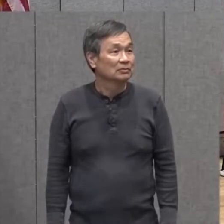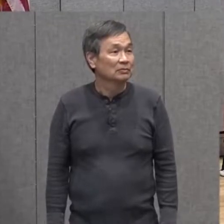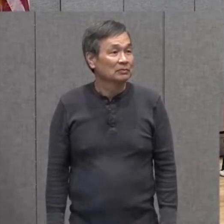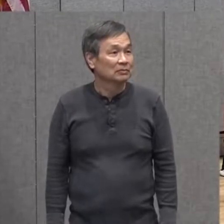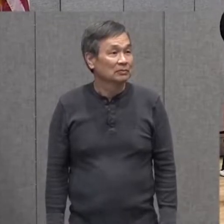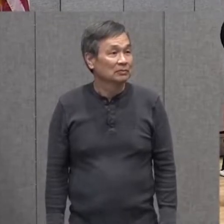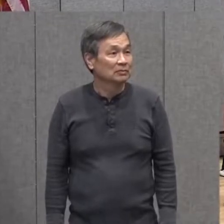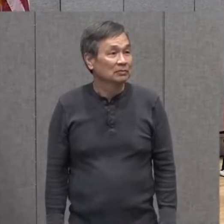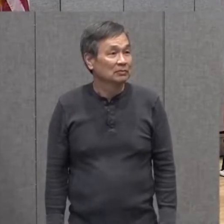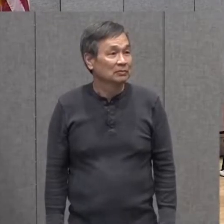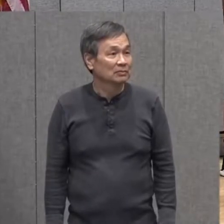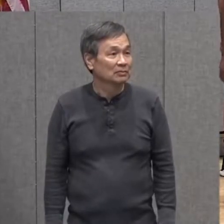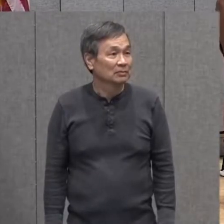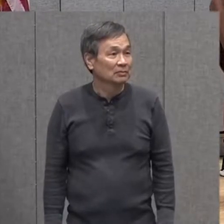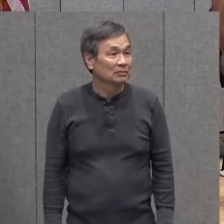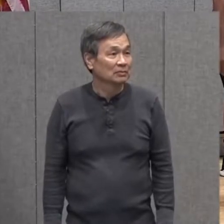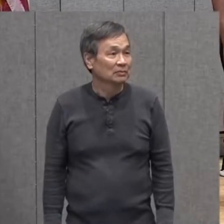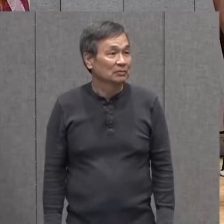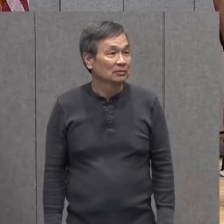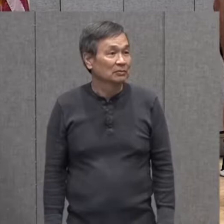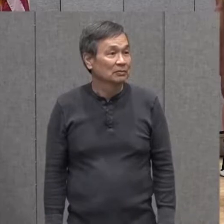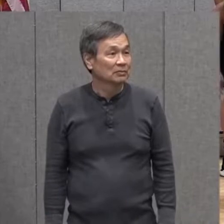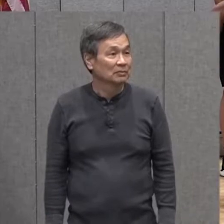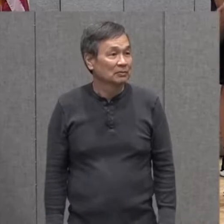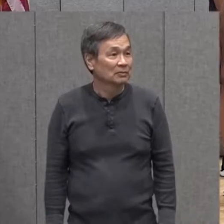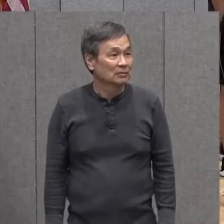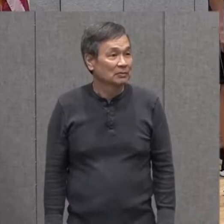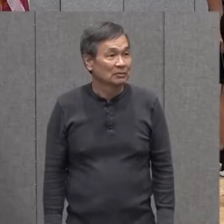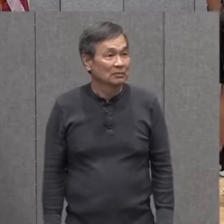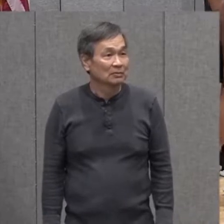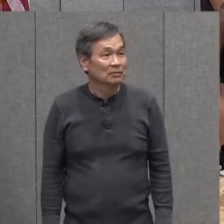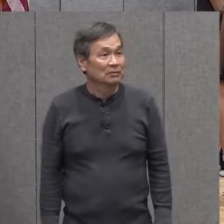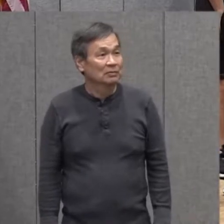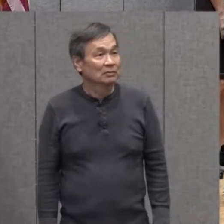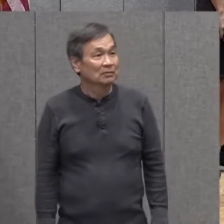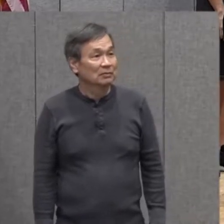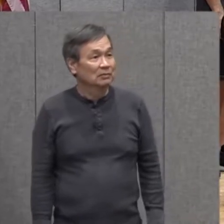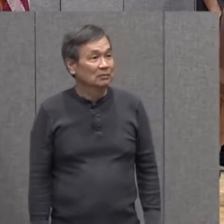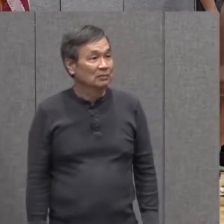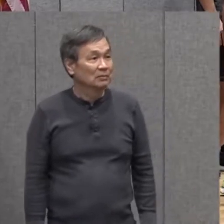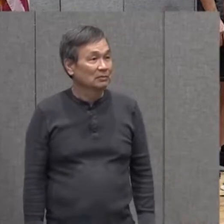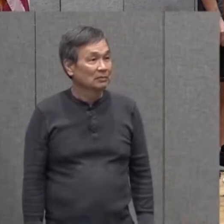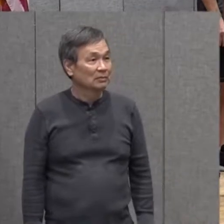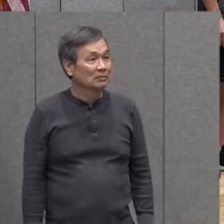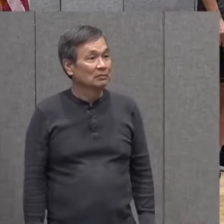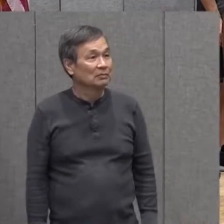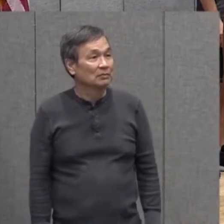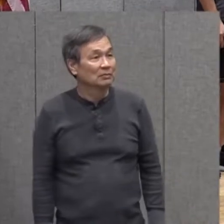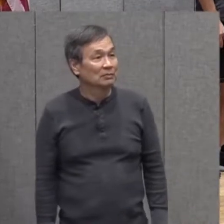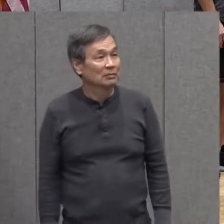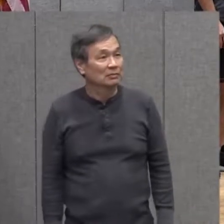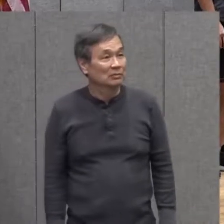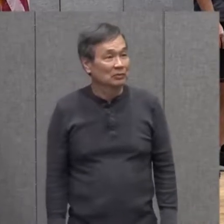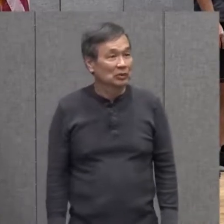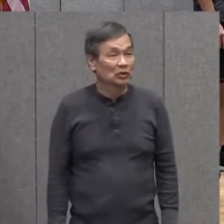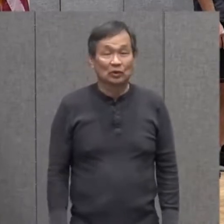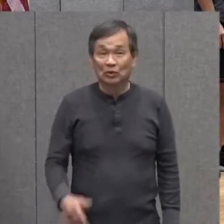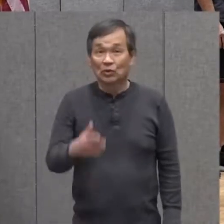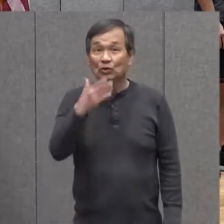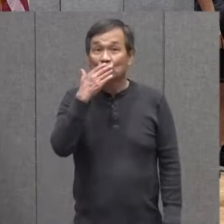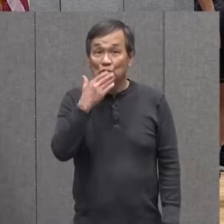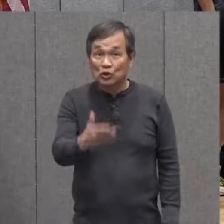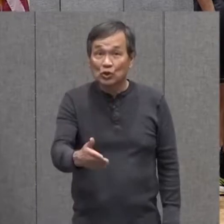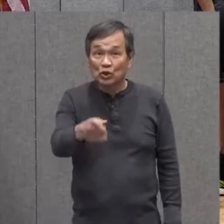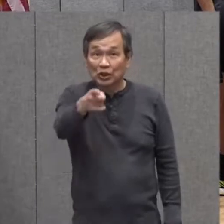Ah, y ya lo están agarrando en el aire. ¡Qué bien! Good stuff, good stuff. Good job, boys Muy and bien, girls.